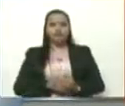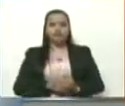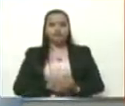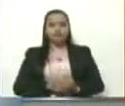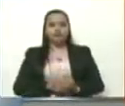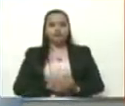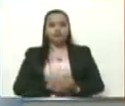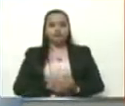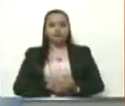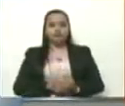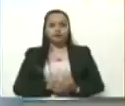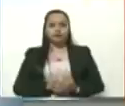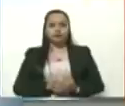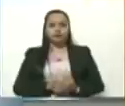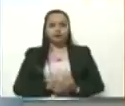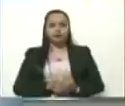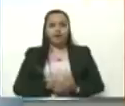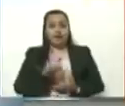2020